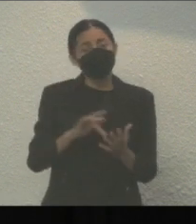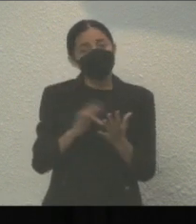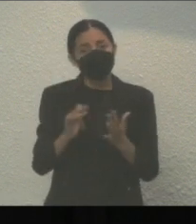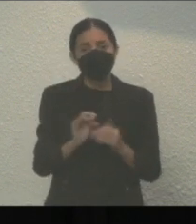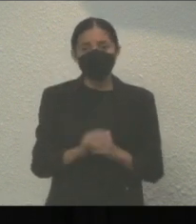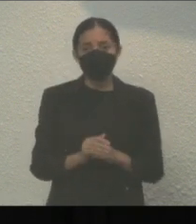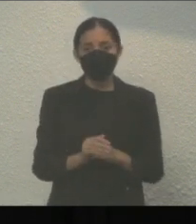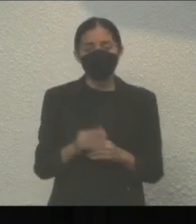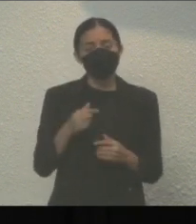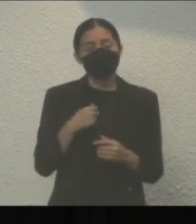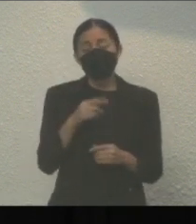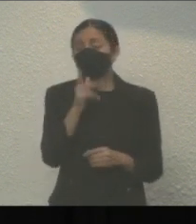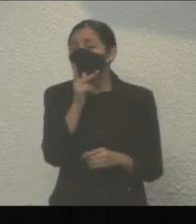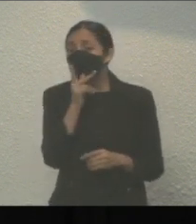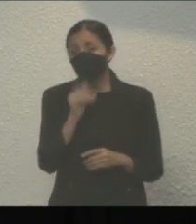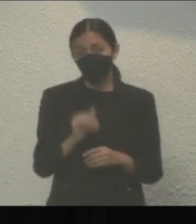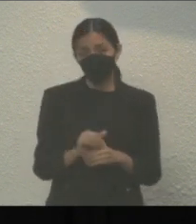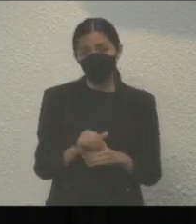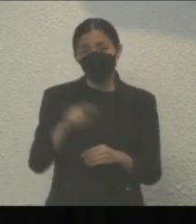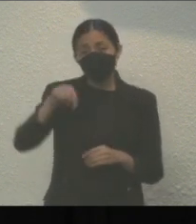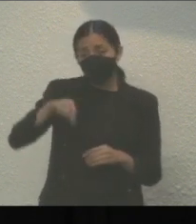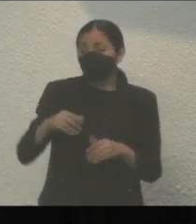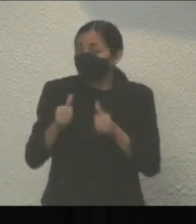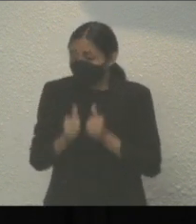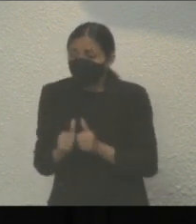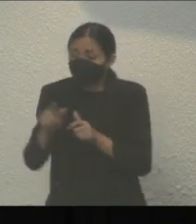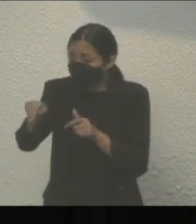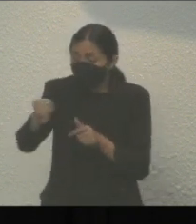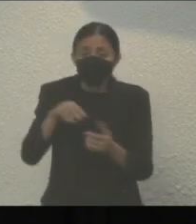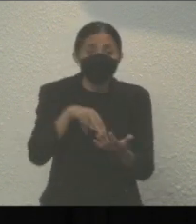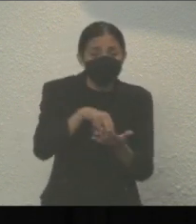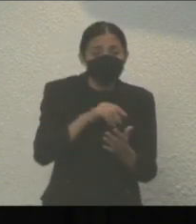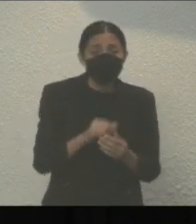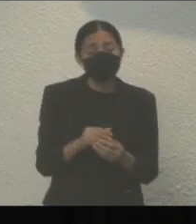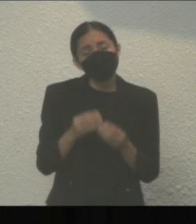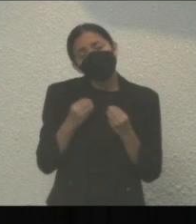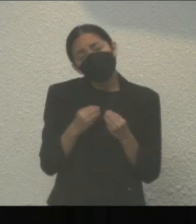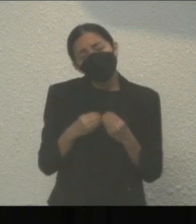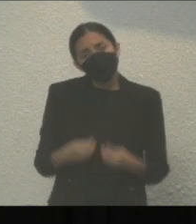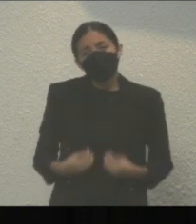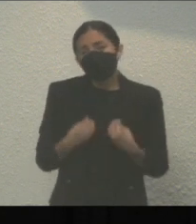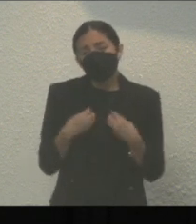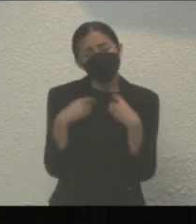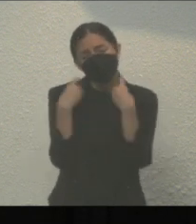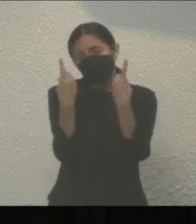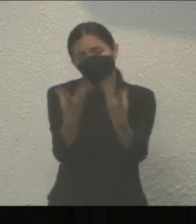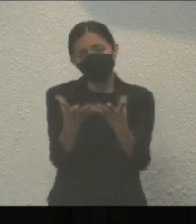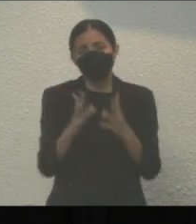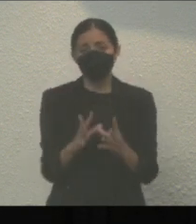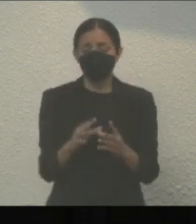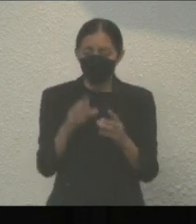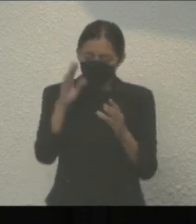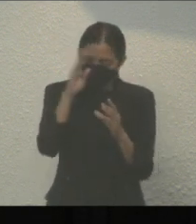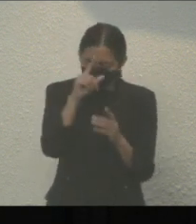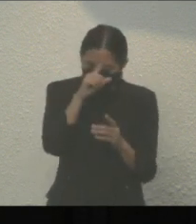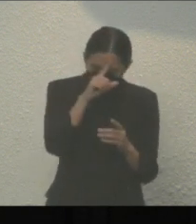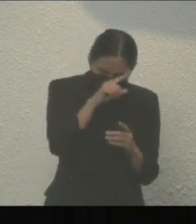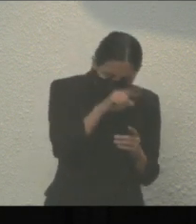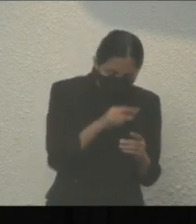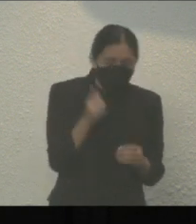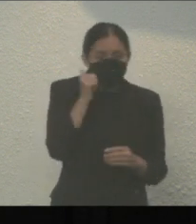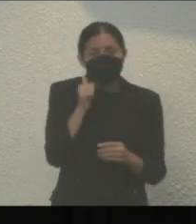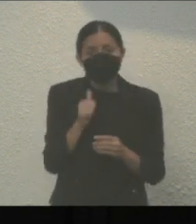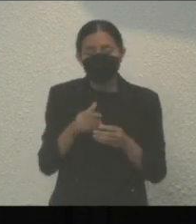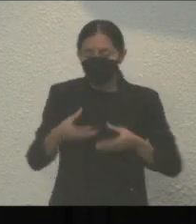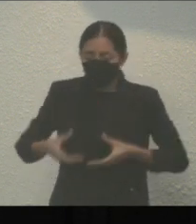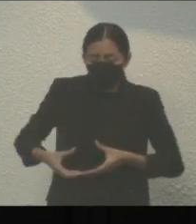Gracias a mi papá, que se encuentra aquí presente, por darme la vida, por asesorarme, por enseñarme el